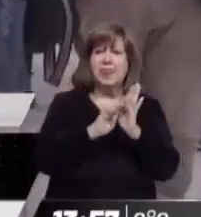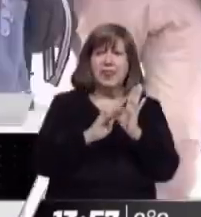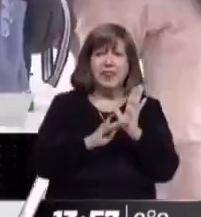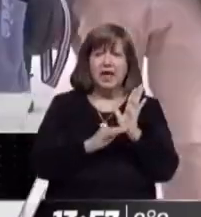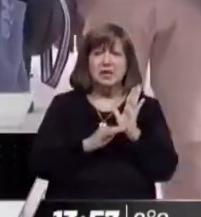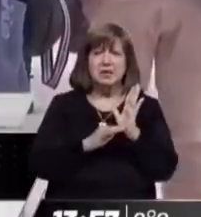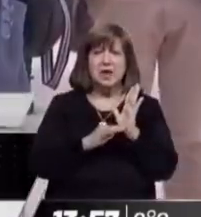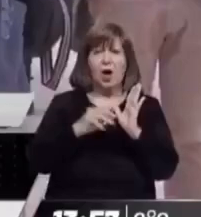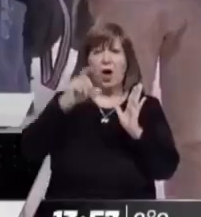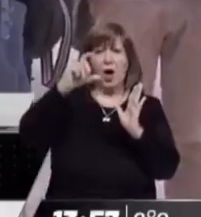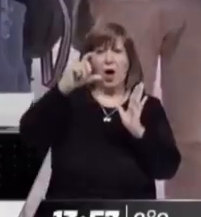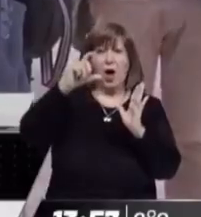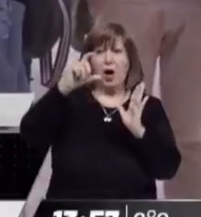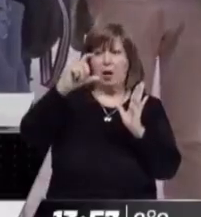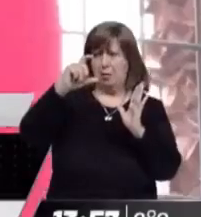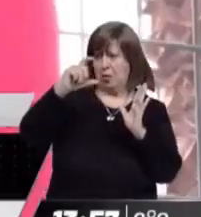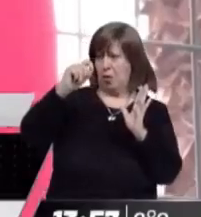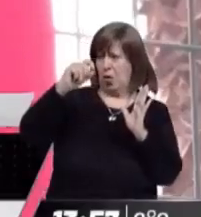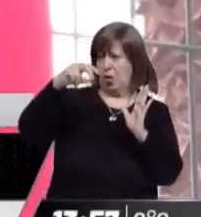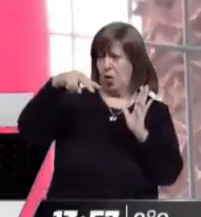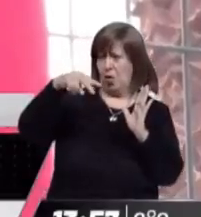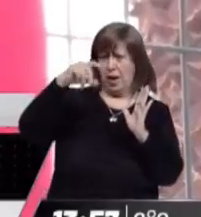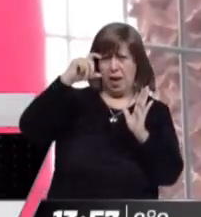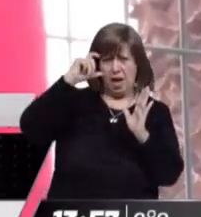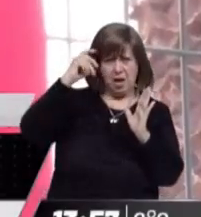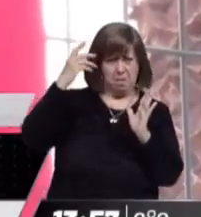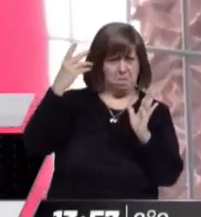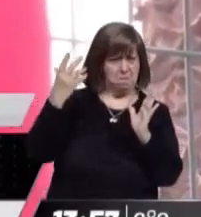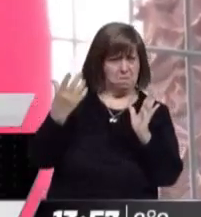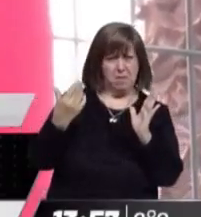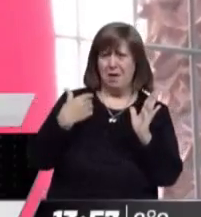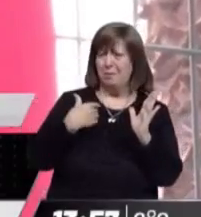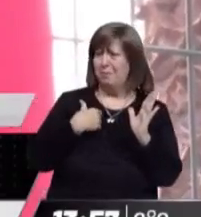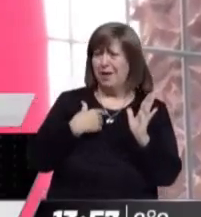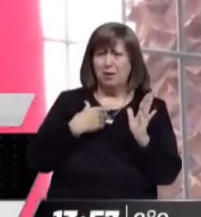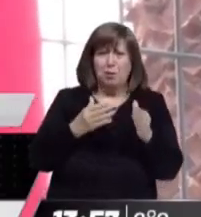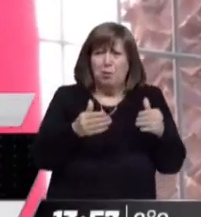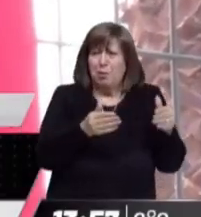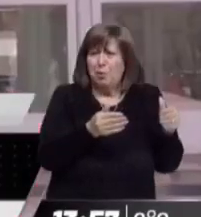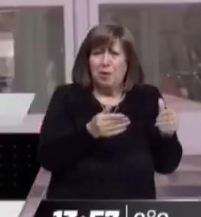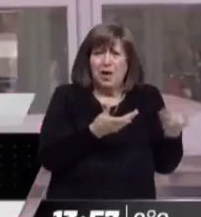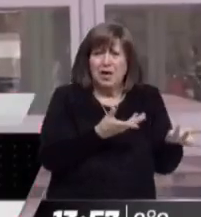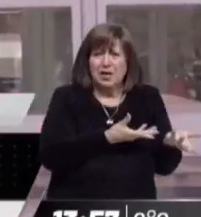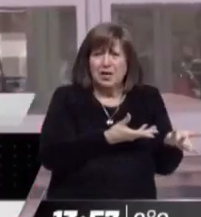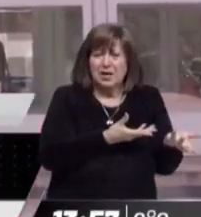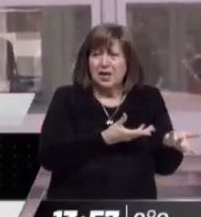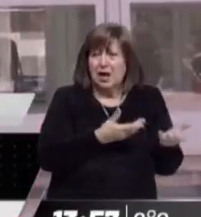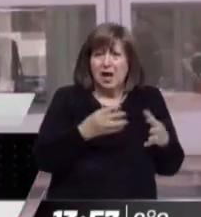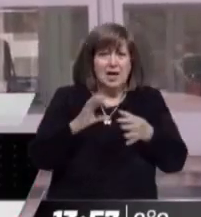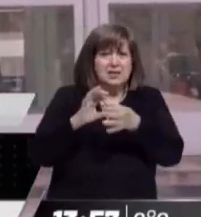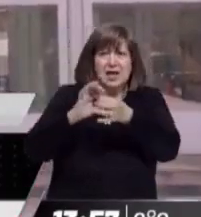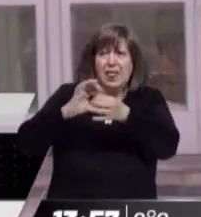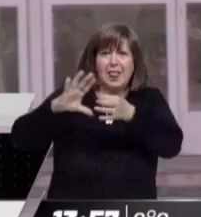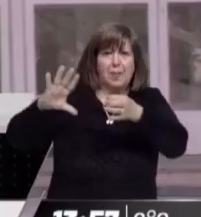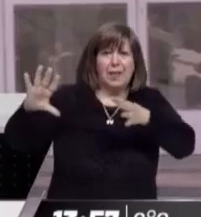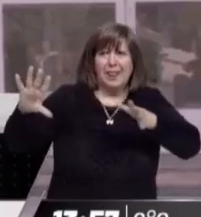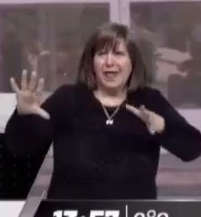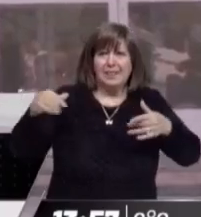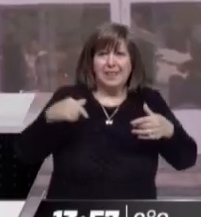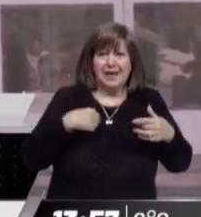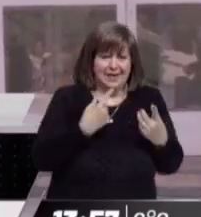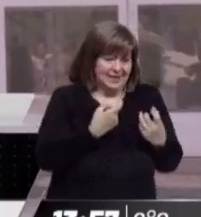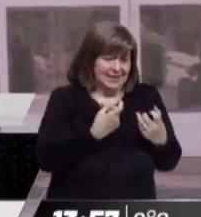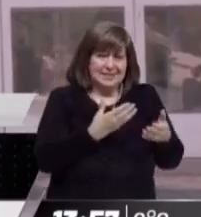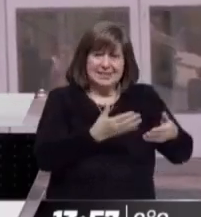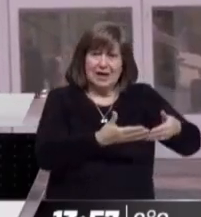Realmente las medidas CONE es aparte de la NEO, nuestra NEO es independiente al resto de los servicios porque mayormente